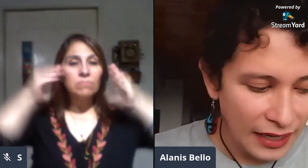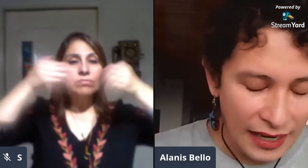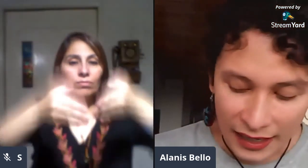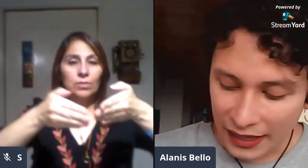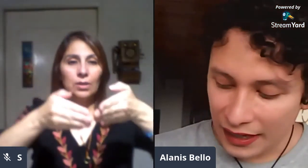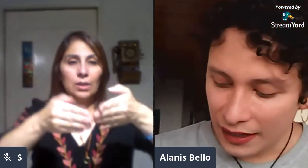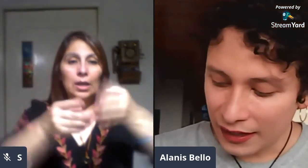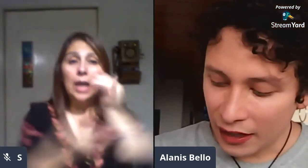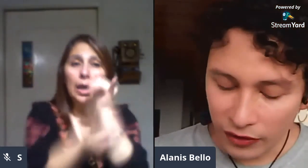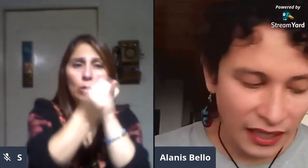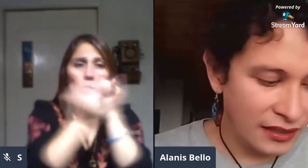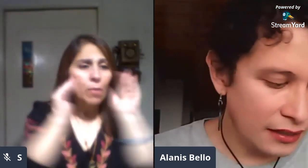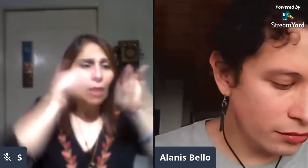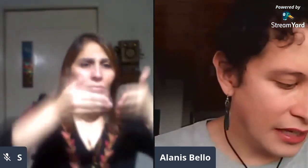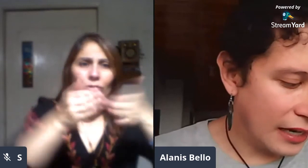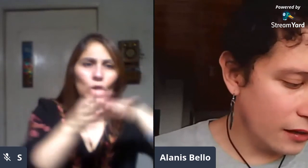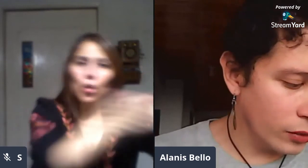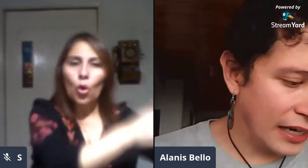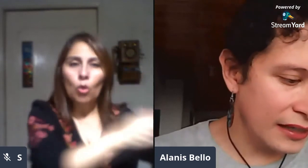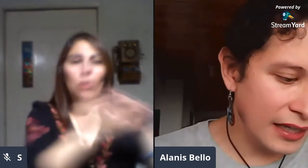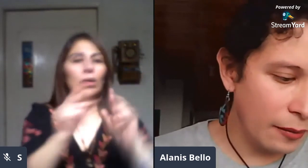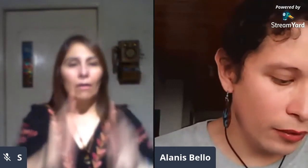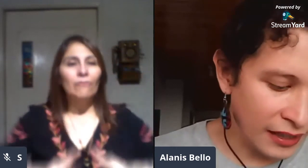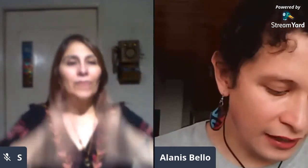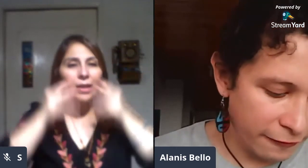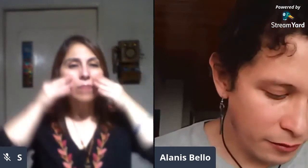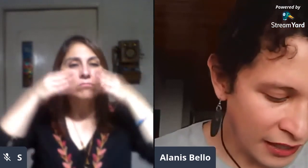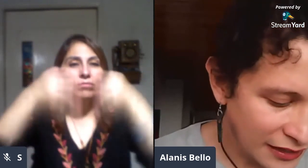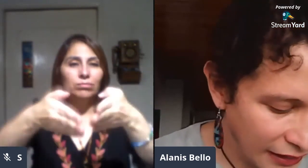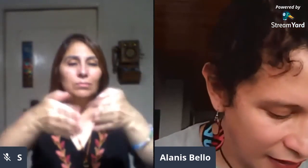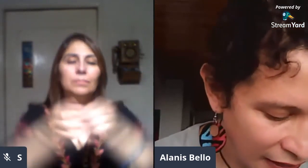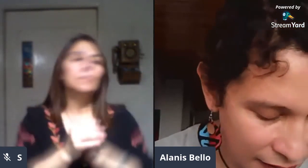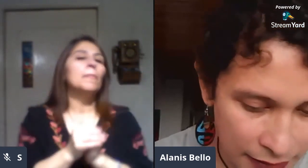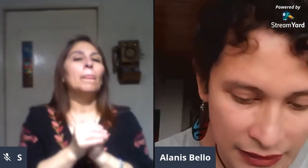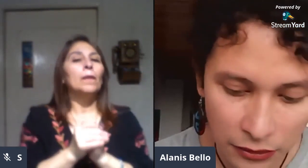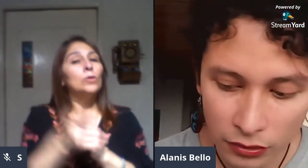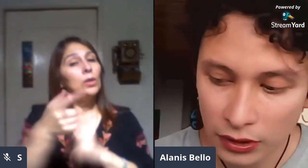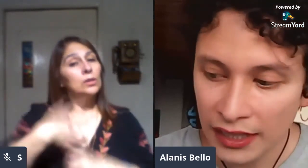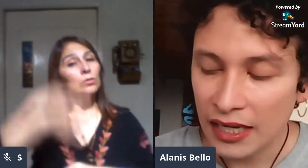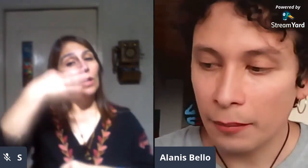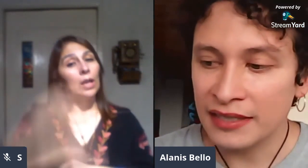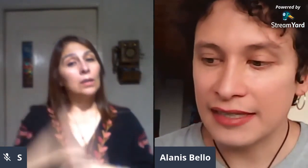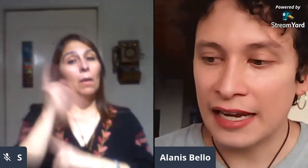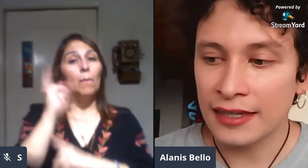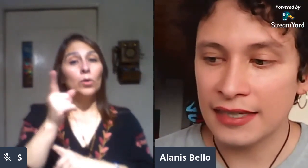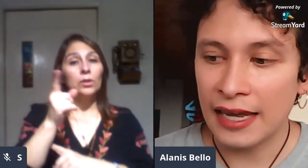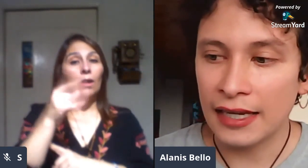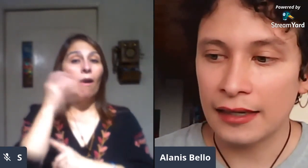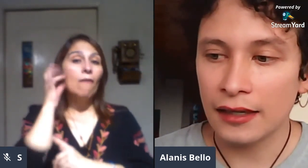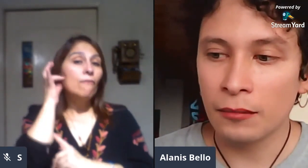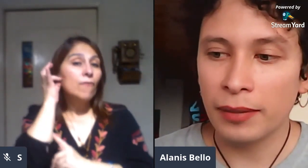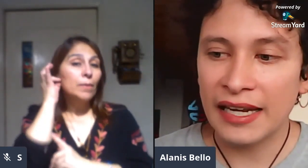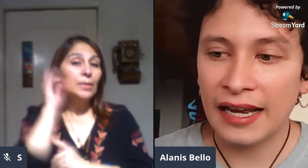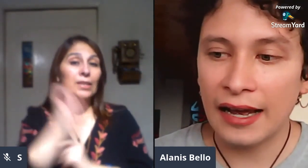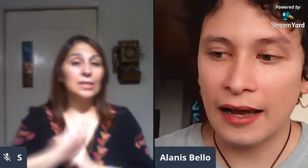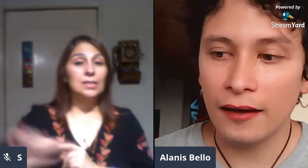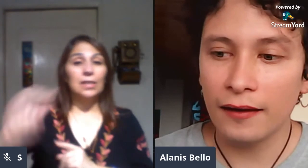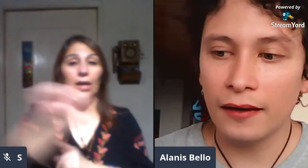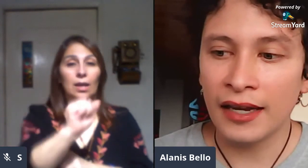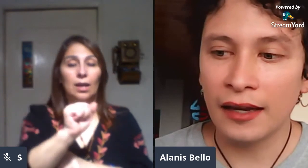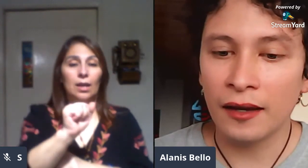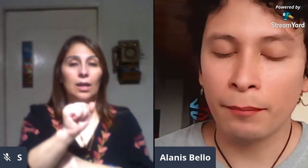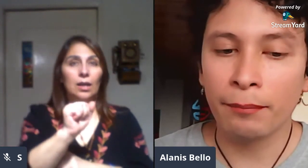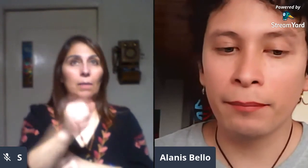Entonces, creo que esa es una ética política feminista a grandes rasgos, y pensar desde ahí implica